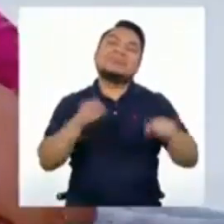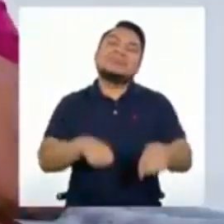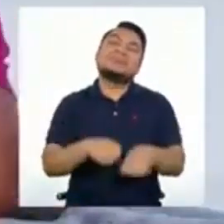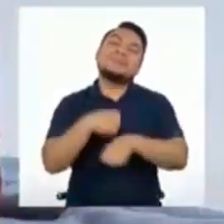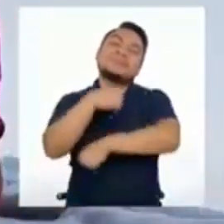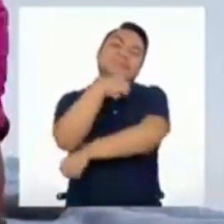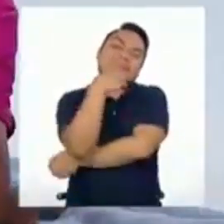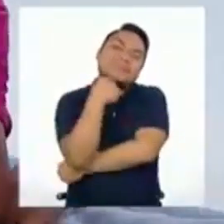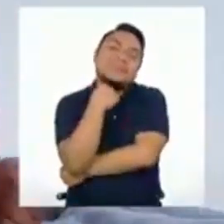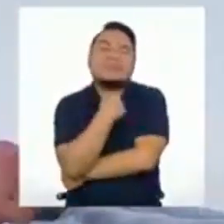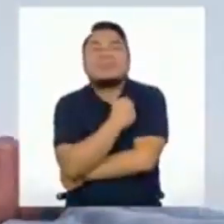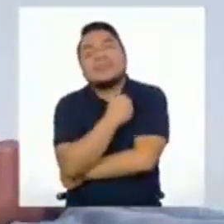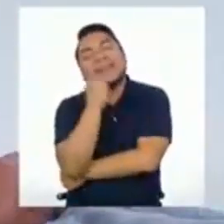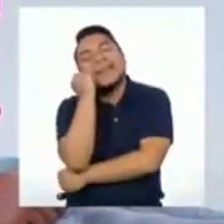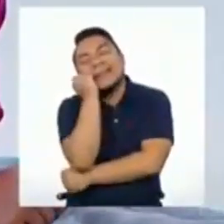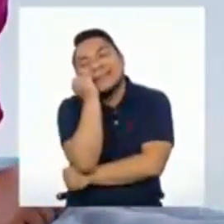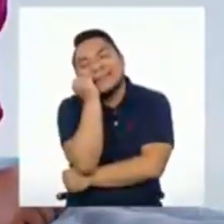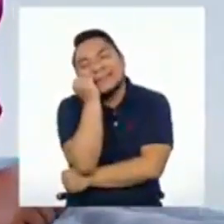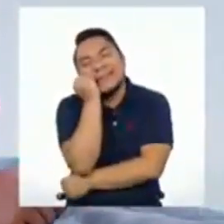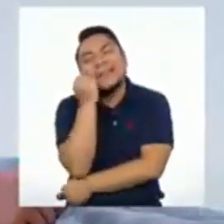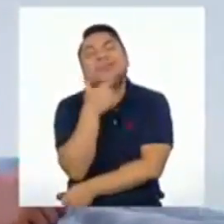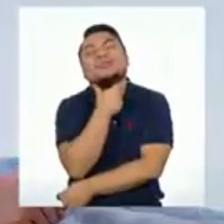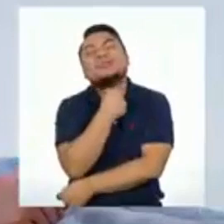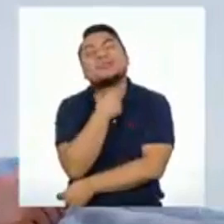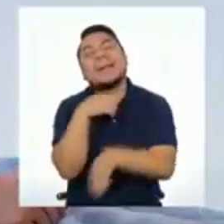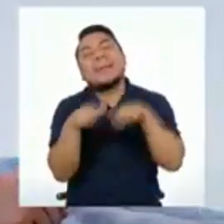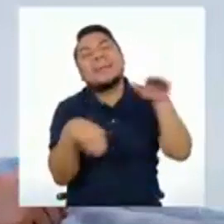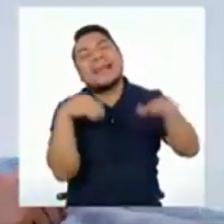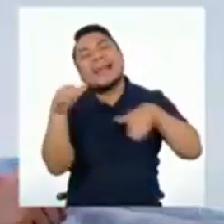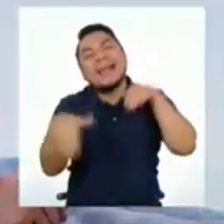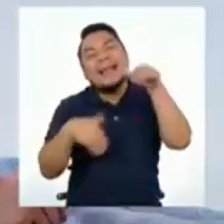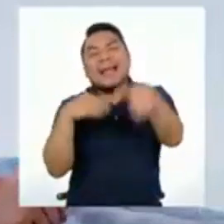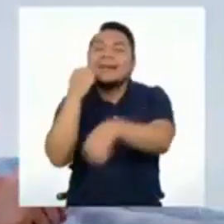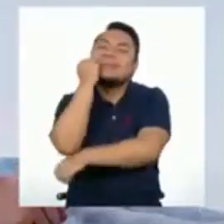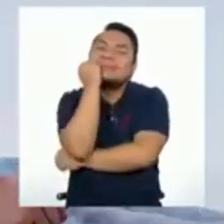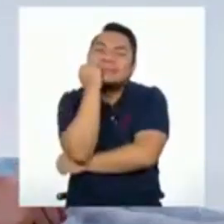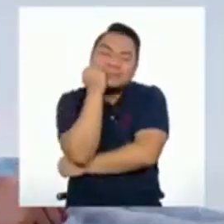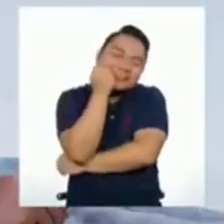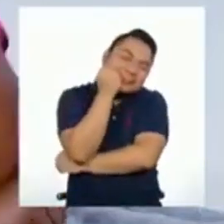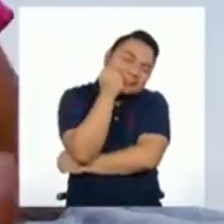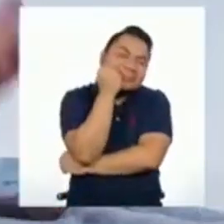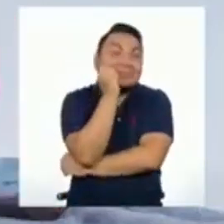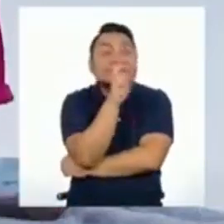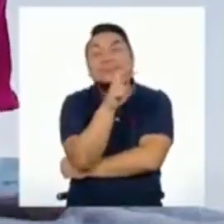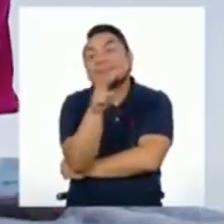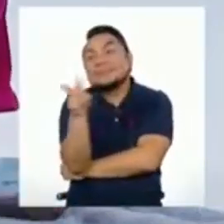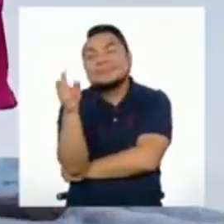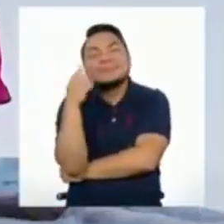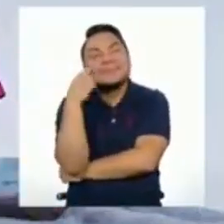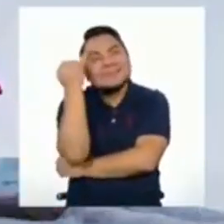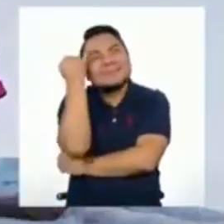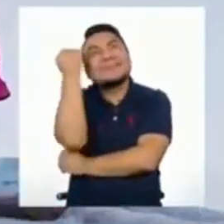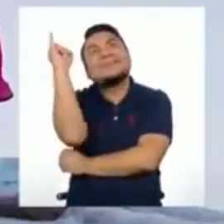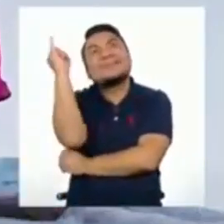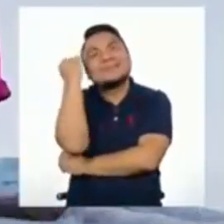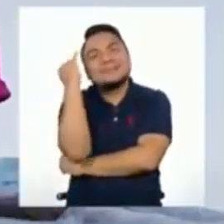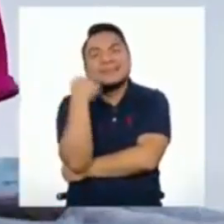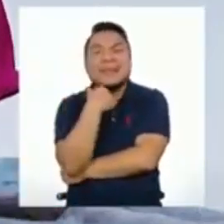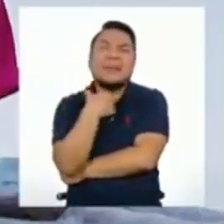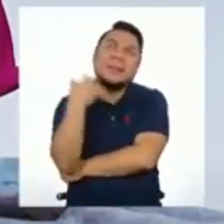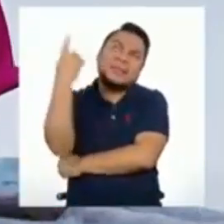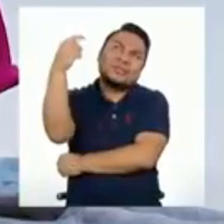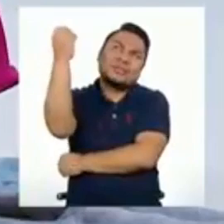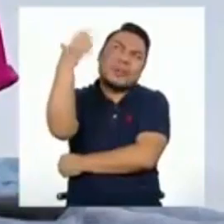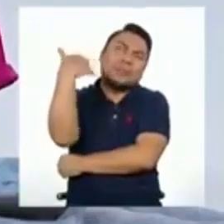¡Uf! ¡Me encanta la playa! ¡Ay, me encanta! Pero ya está haciendo mucho calor